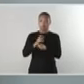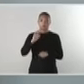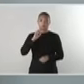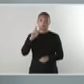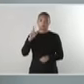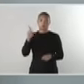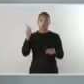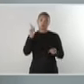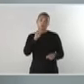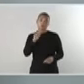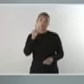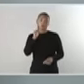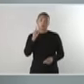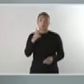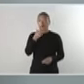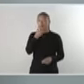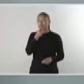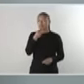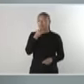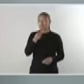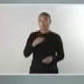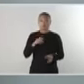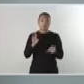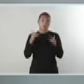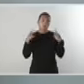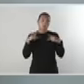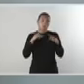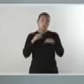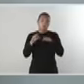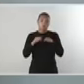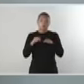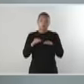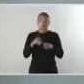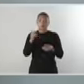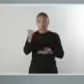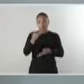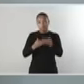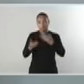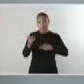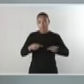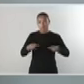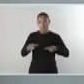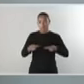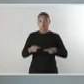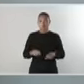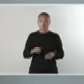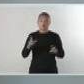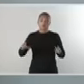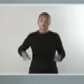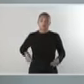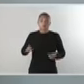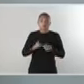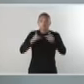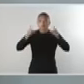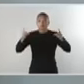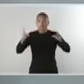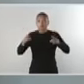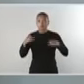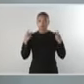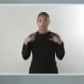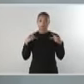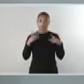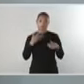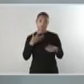a las mejores mujeres a los empresarios a que participen en un gobierno distinto gente que